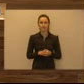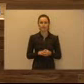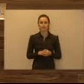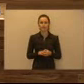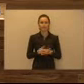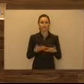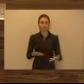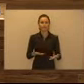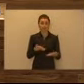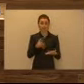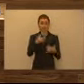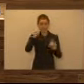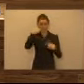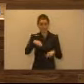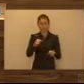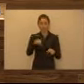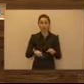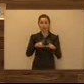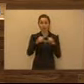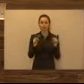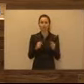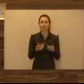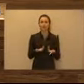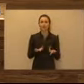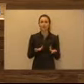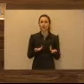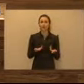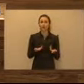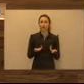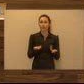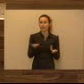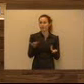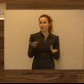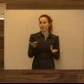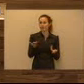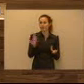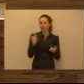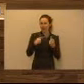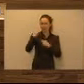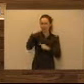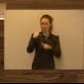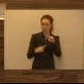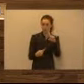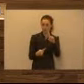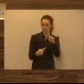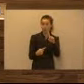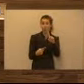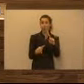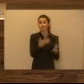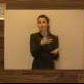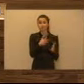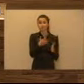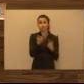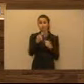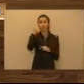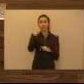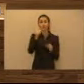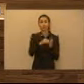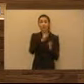De hecho, aquí en Asturias, en el último año y medio, desde mayo de 2014, no se